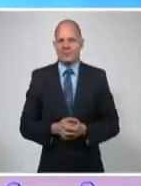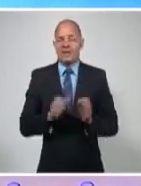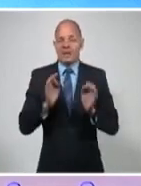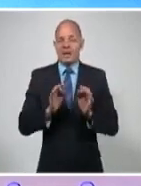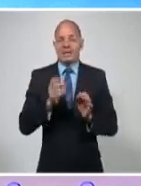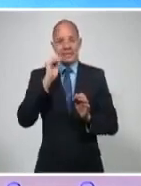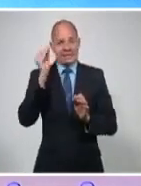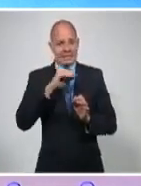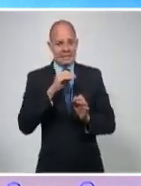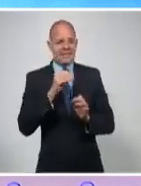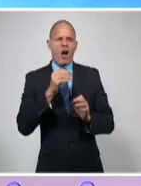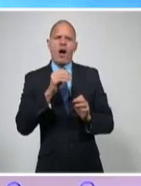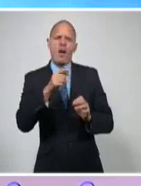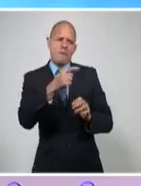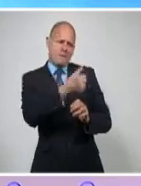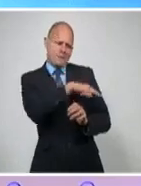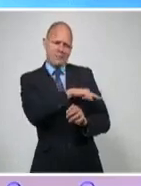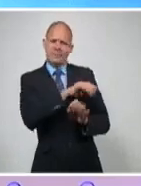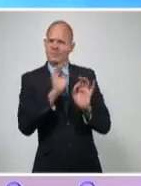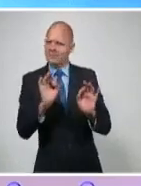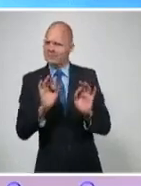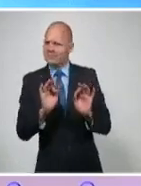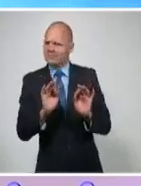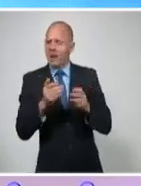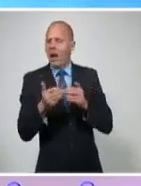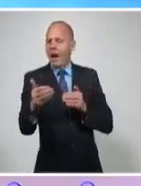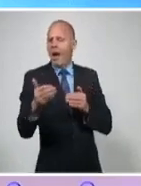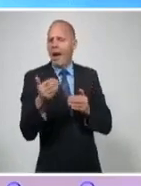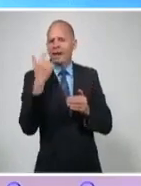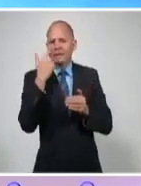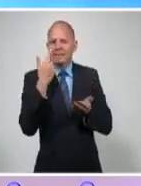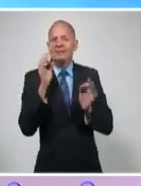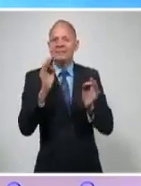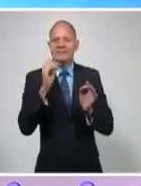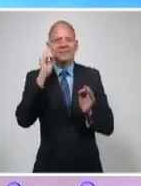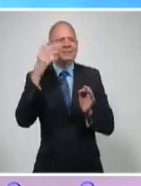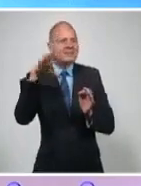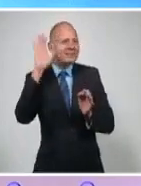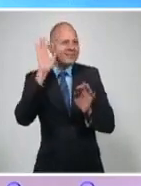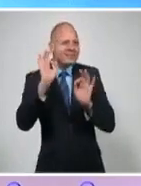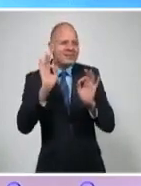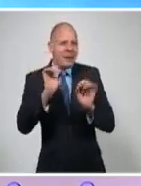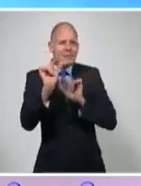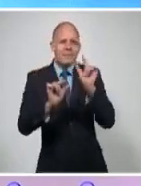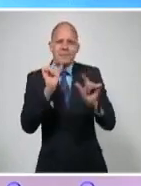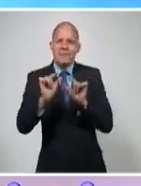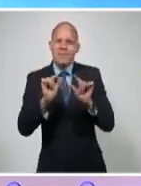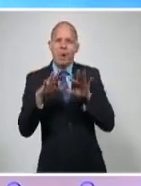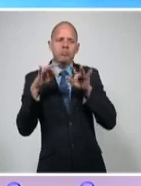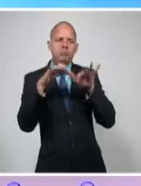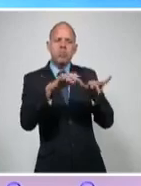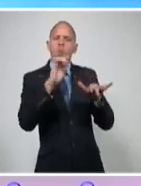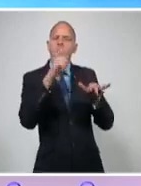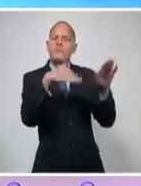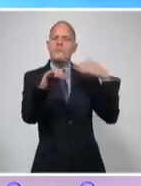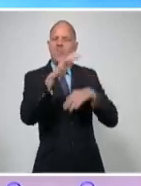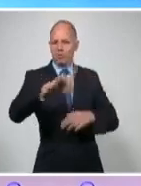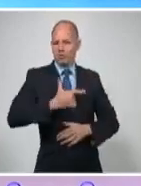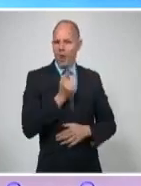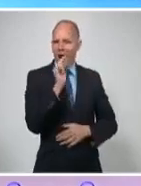hechos asociados a los días previos y a los posteriores al momento en que un grupo de personas, como ustedes saben, se dirigió al Ministerio de